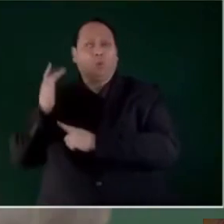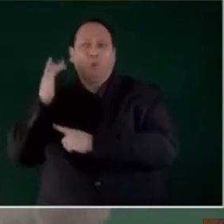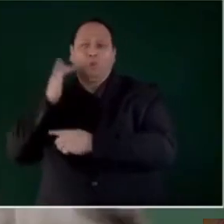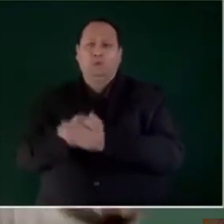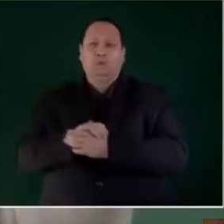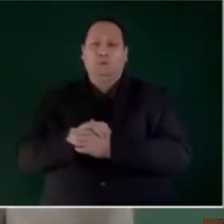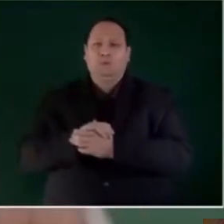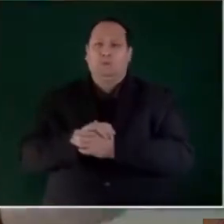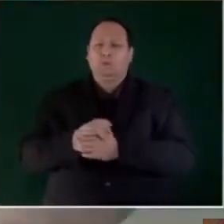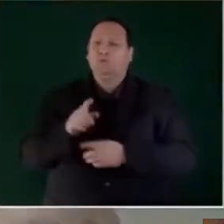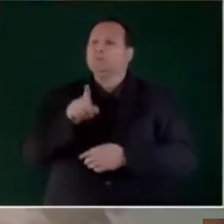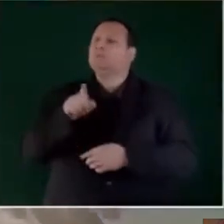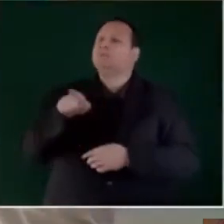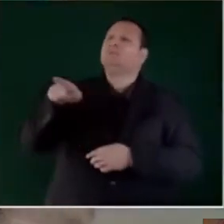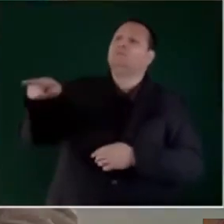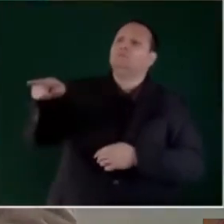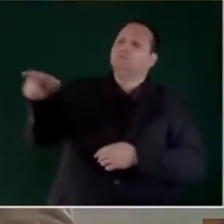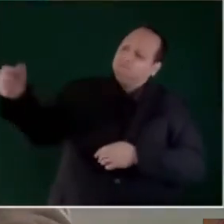el dedazo,